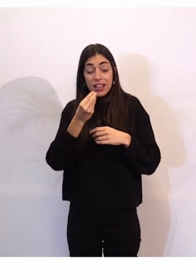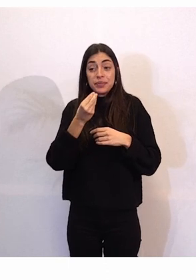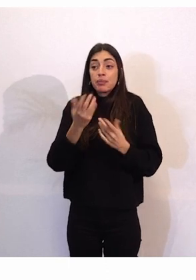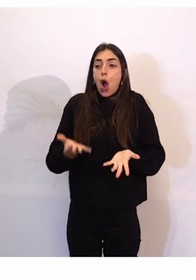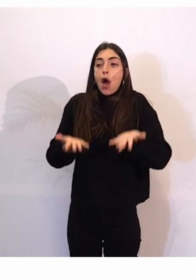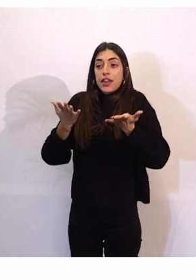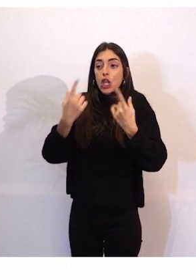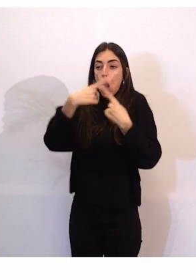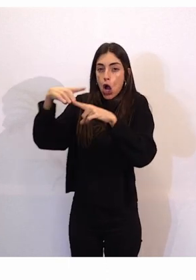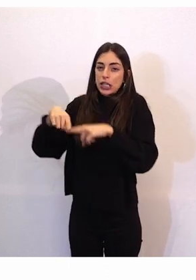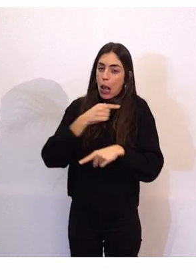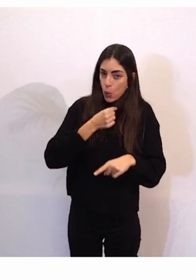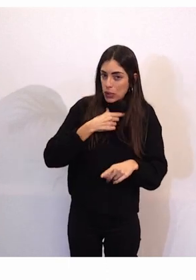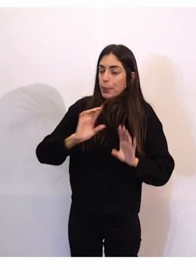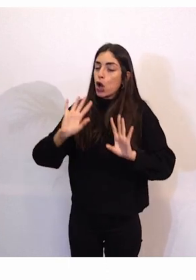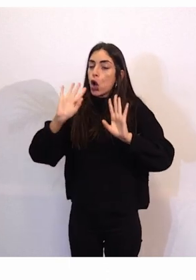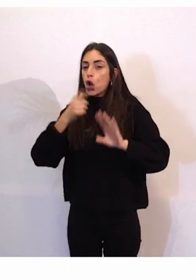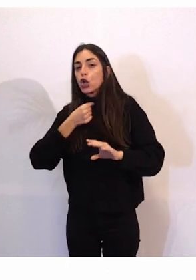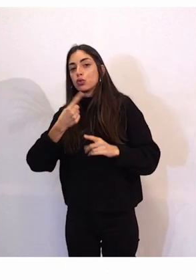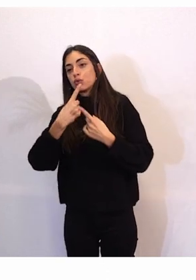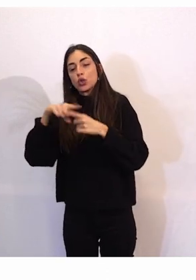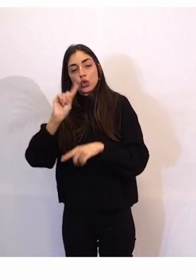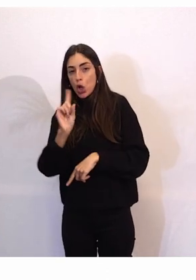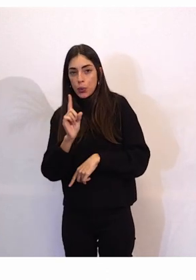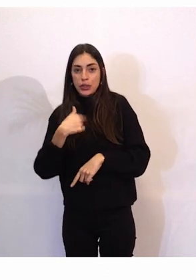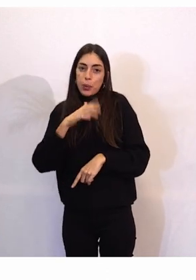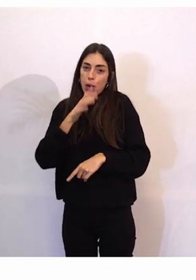también cosas que no le gustan, como el pescado, pero eso lo tiene que comer.